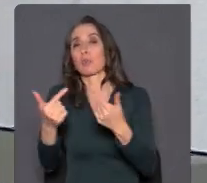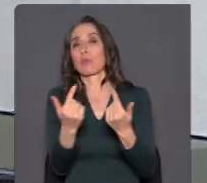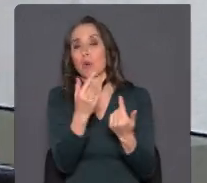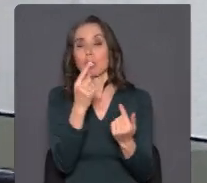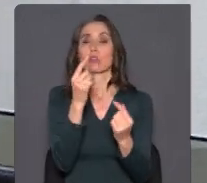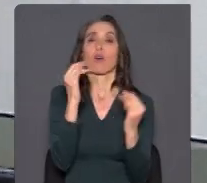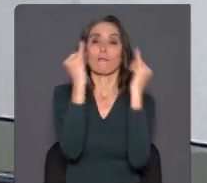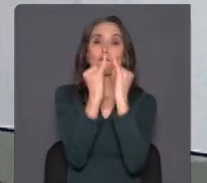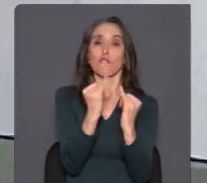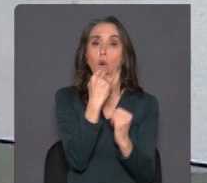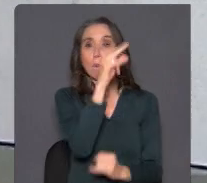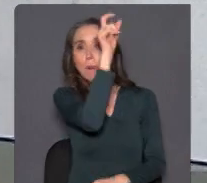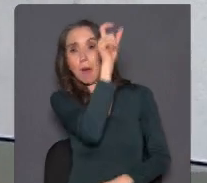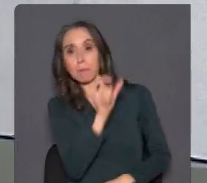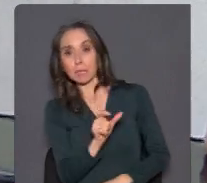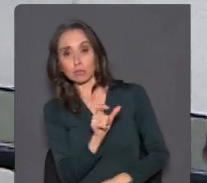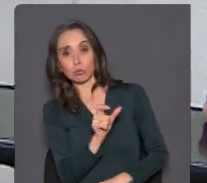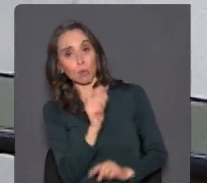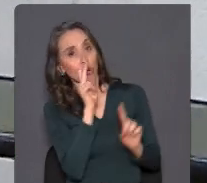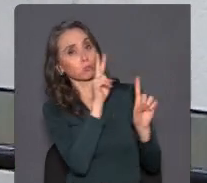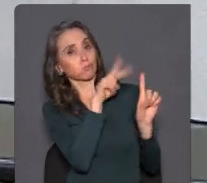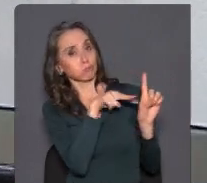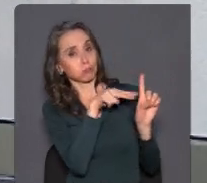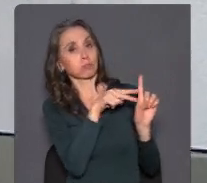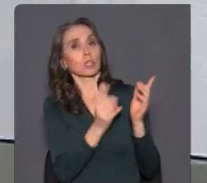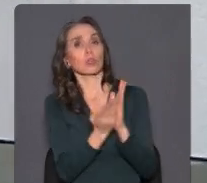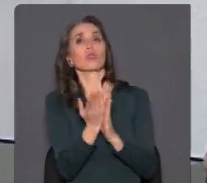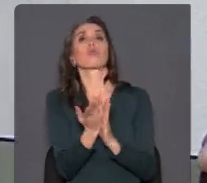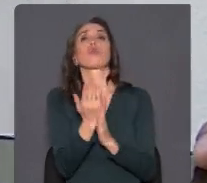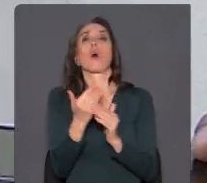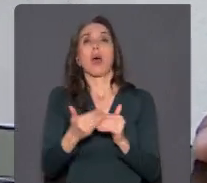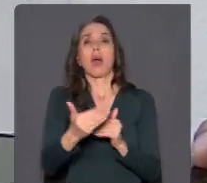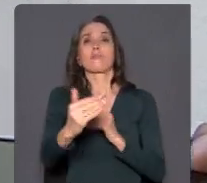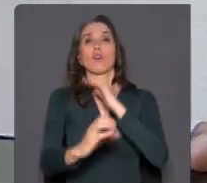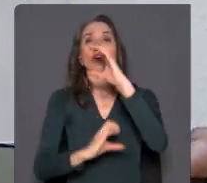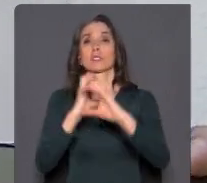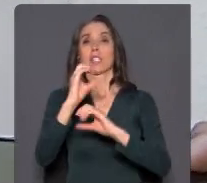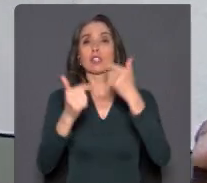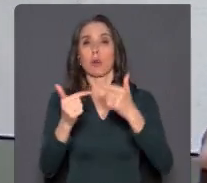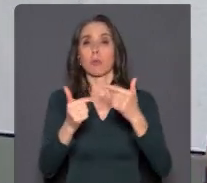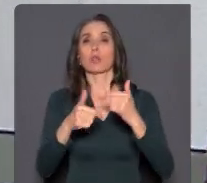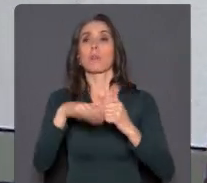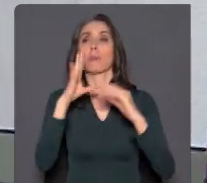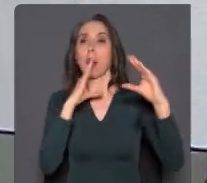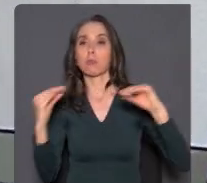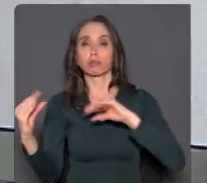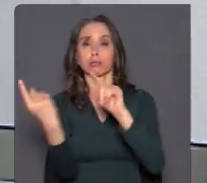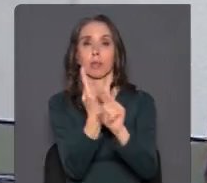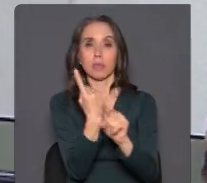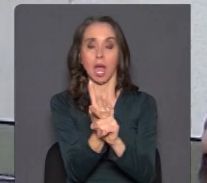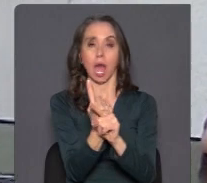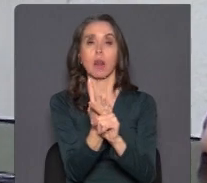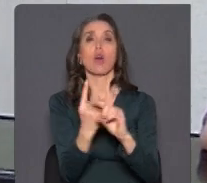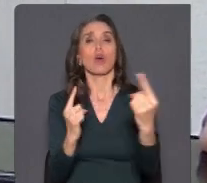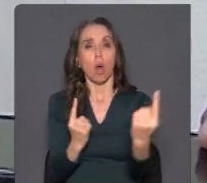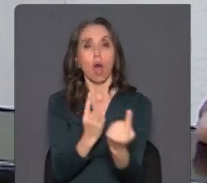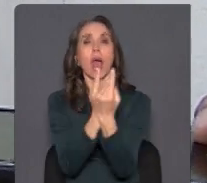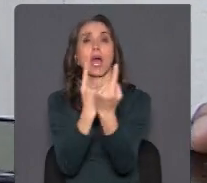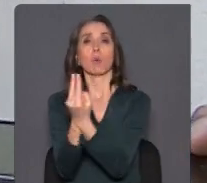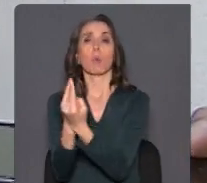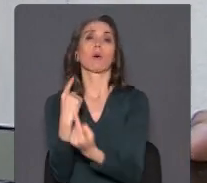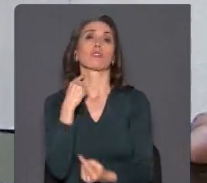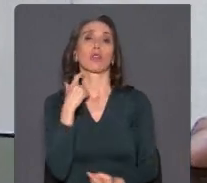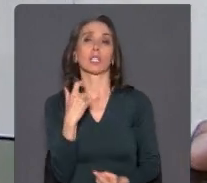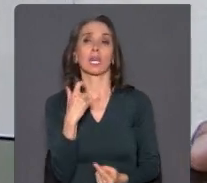hagan posible iniciar un nuevo ciclo político mucho más marcado por el diálogo y por el encuentro que